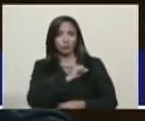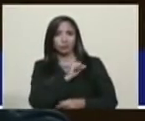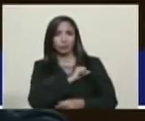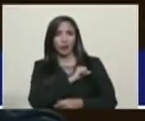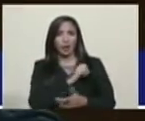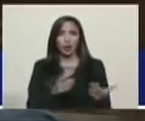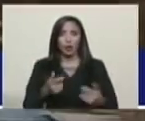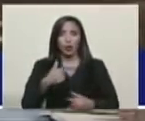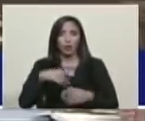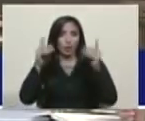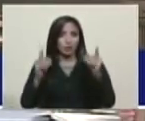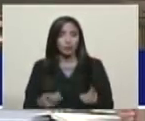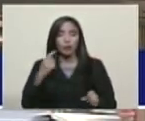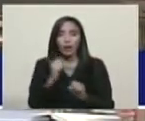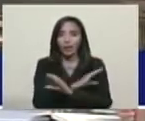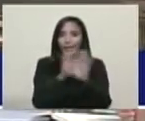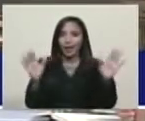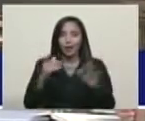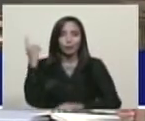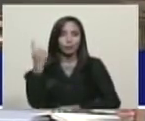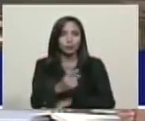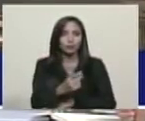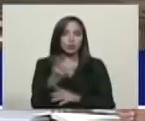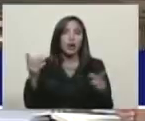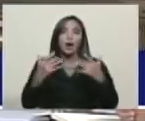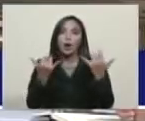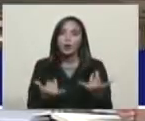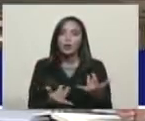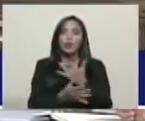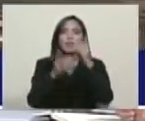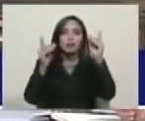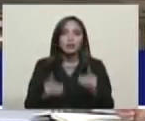tomar decisiones radicales como las que voy a tomar.